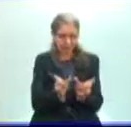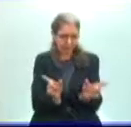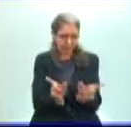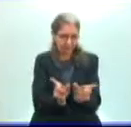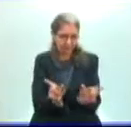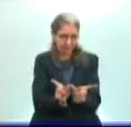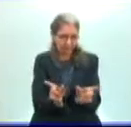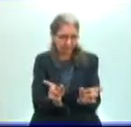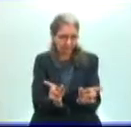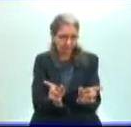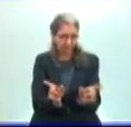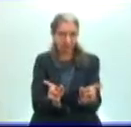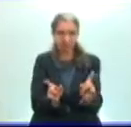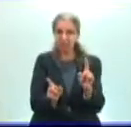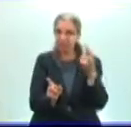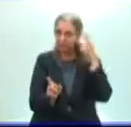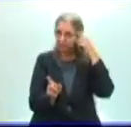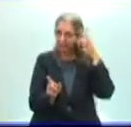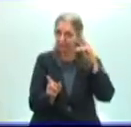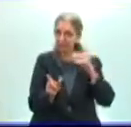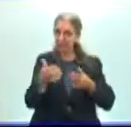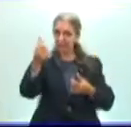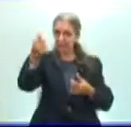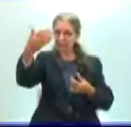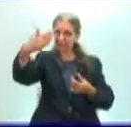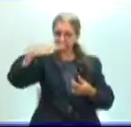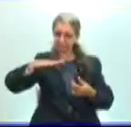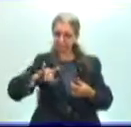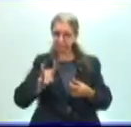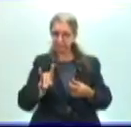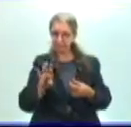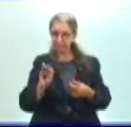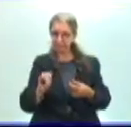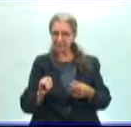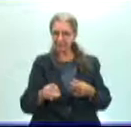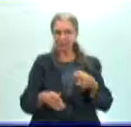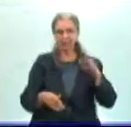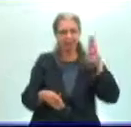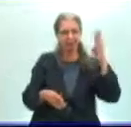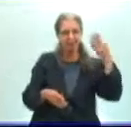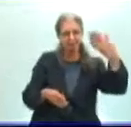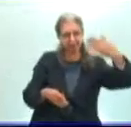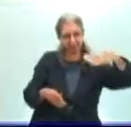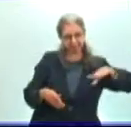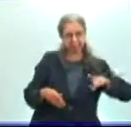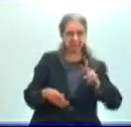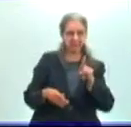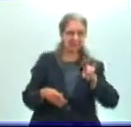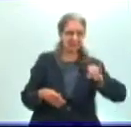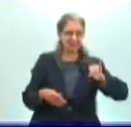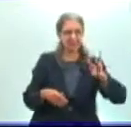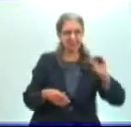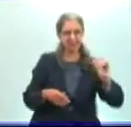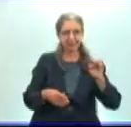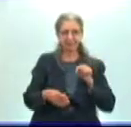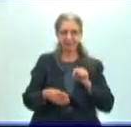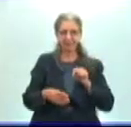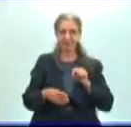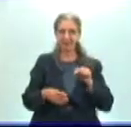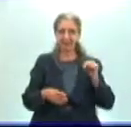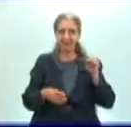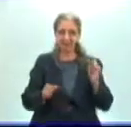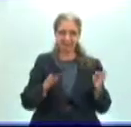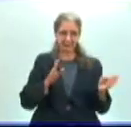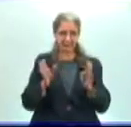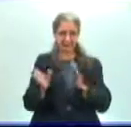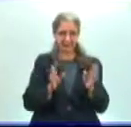entonces a calcular el valor de los dos catetos. Pero en este caso, conoces quién